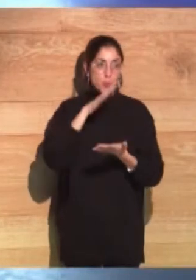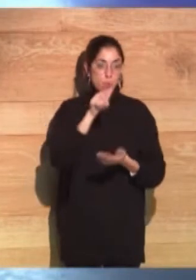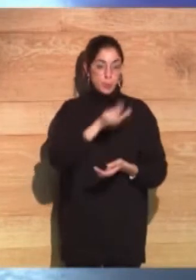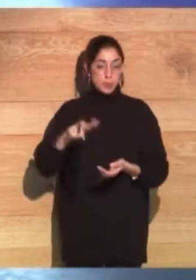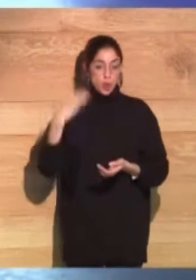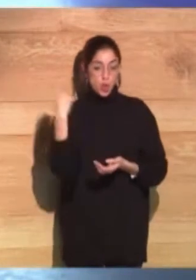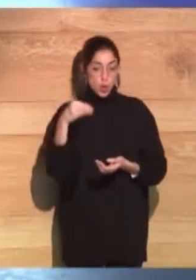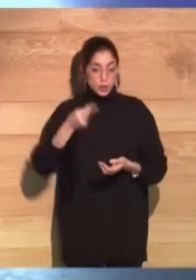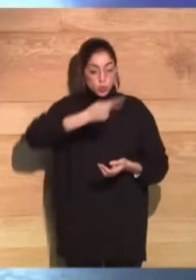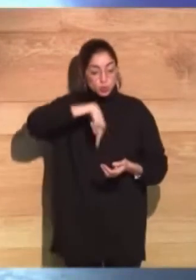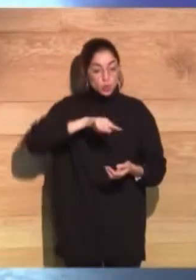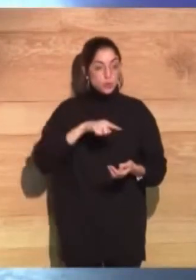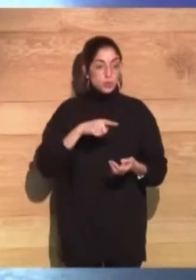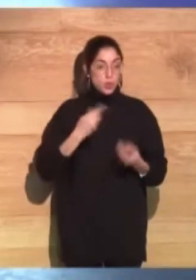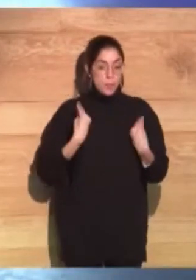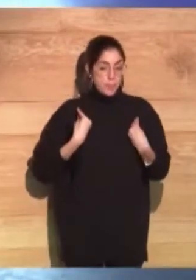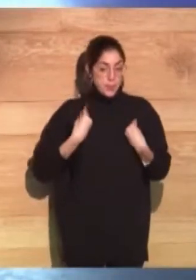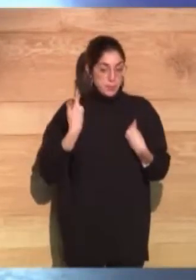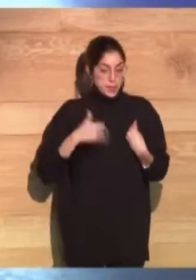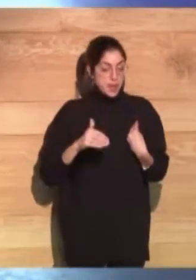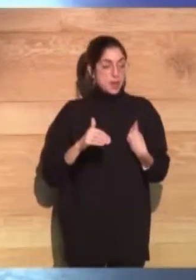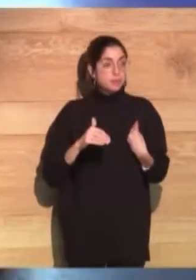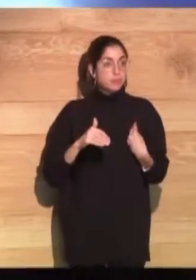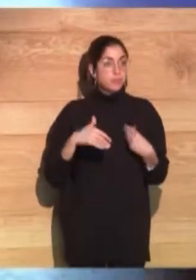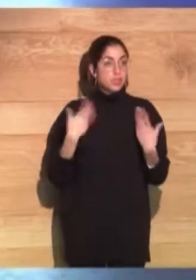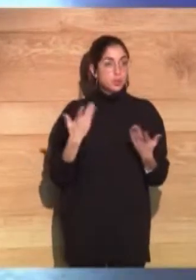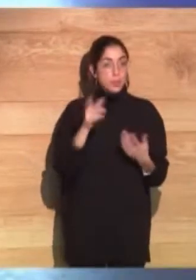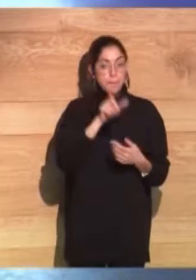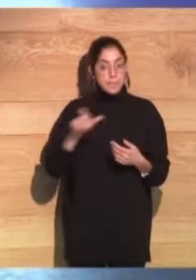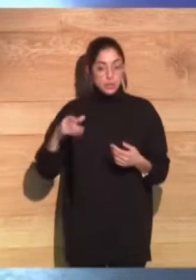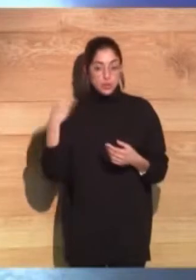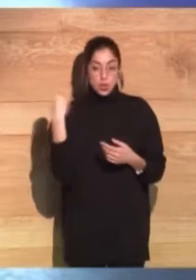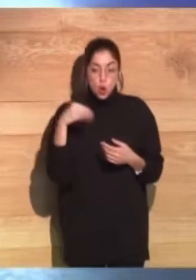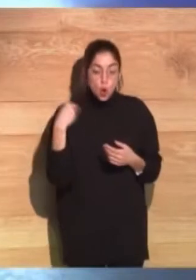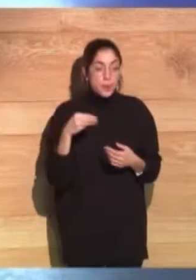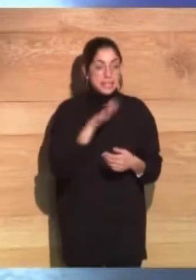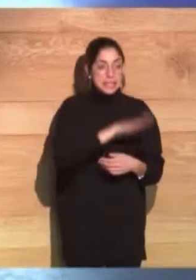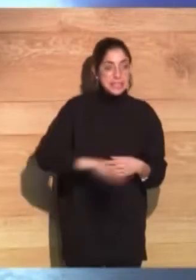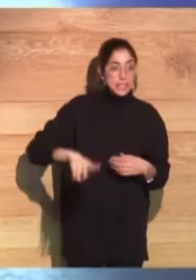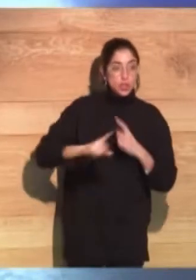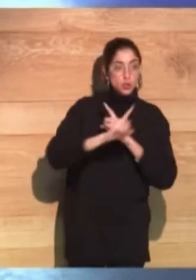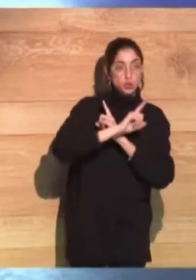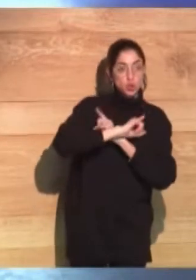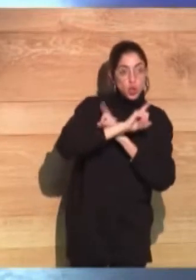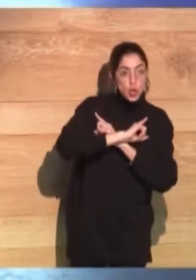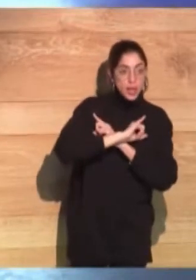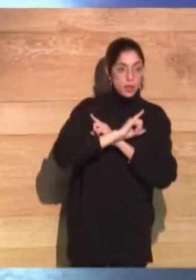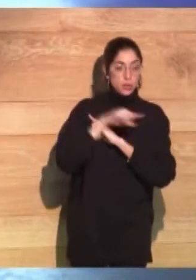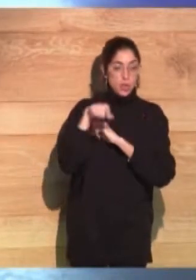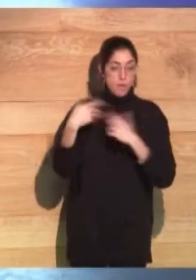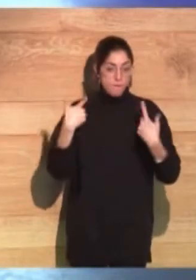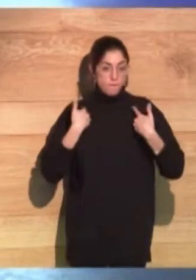vivir. Los más jóvenes que fueron niños soldados y que eran víctimas